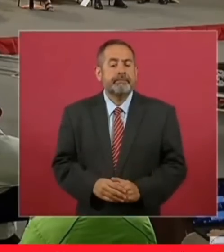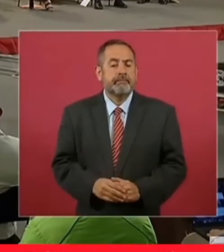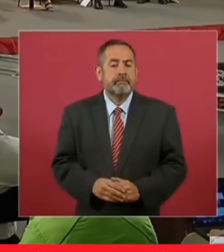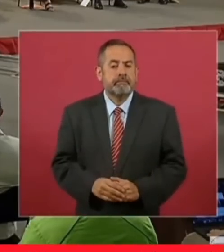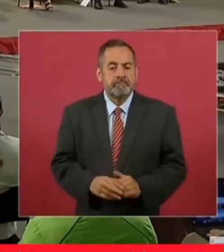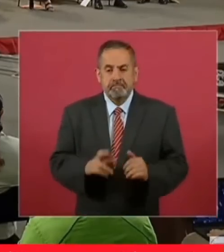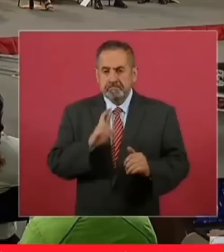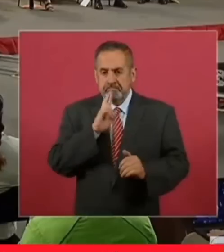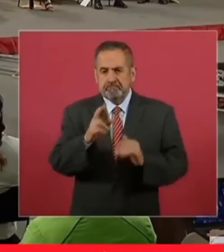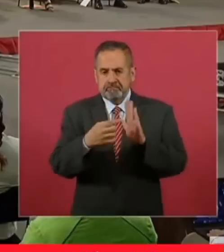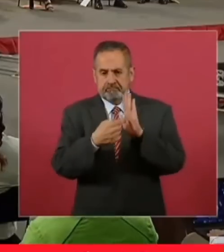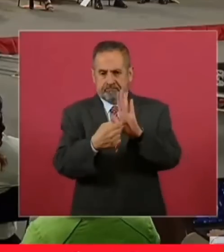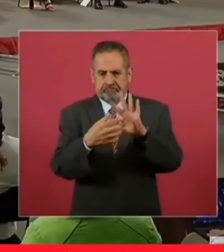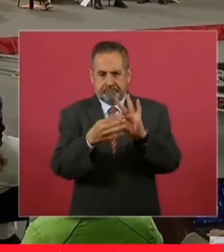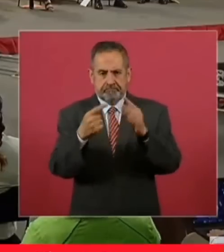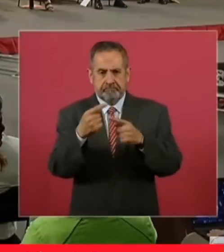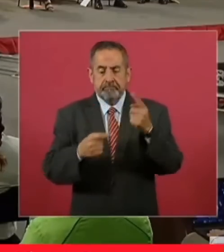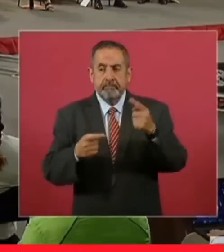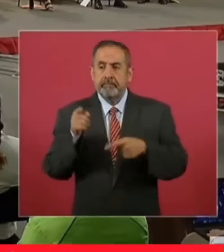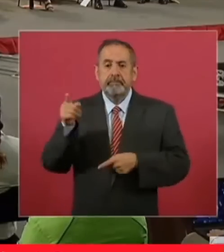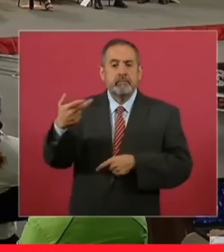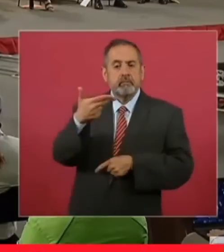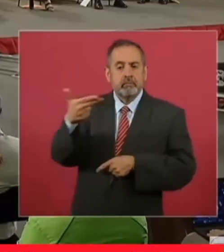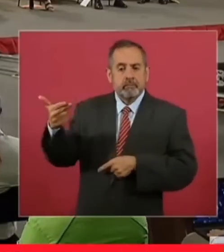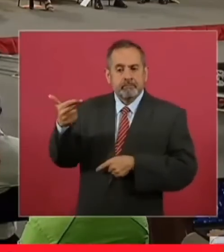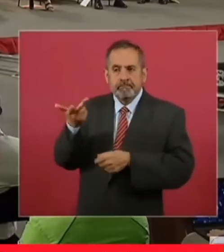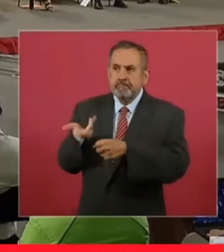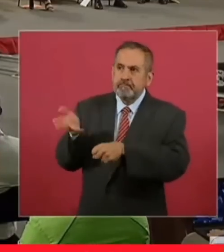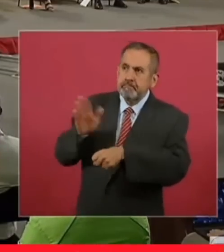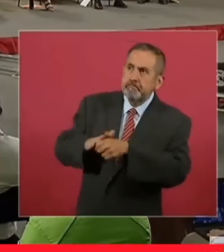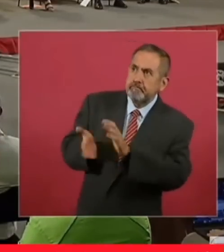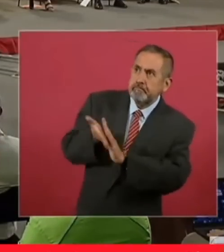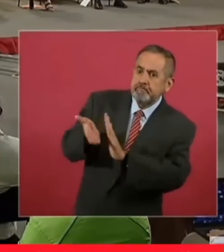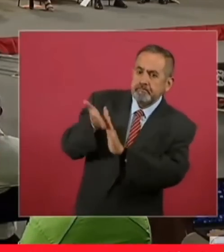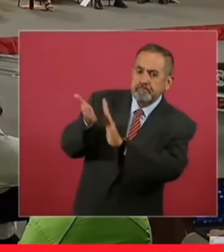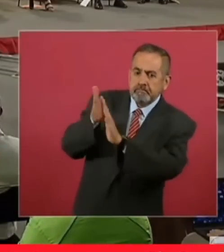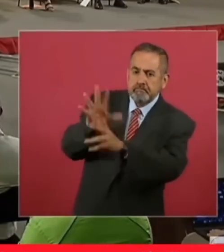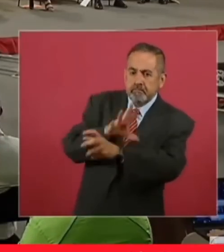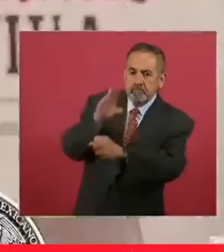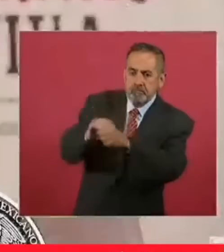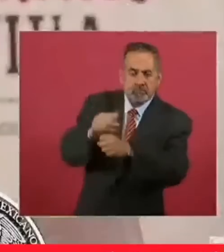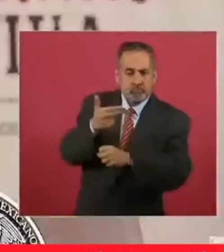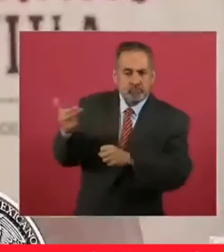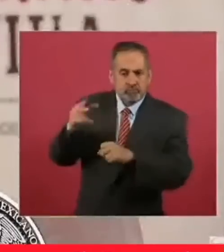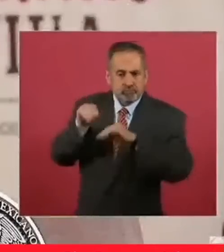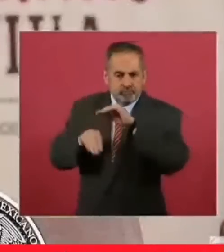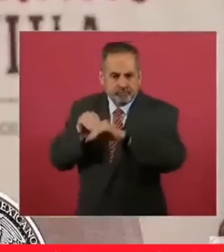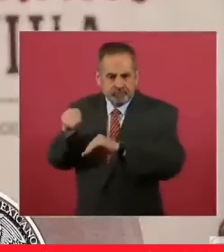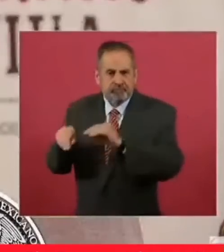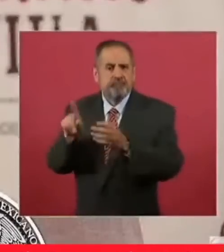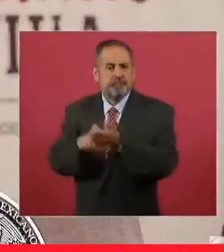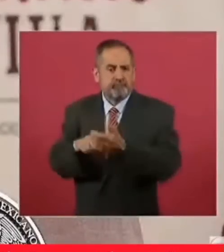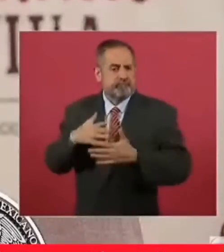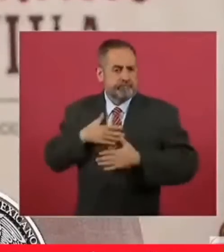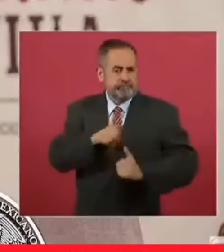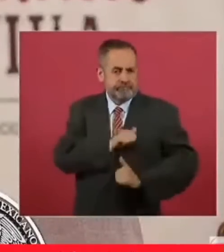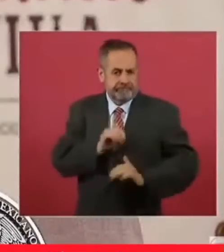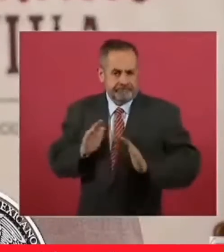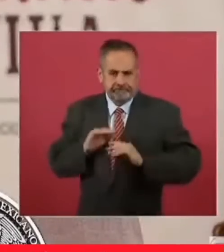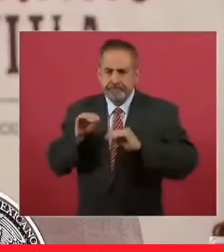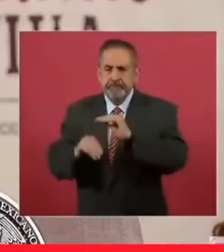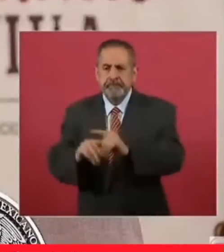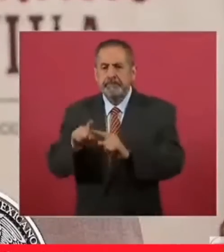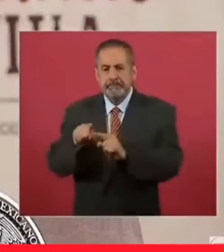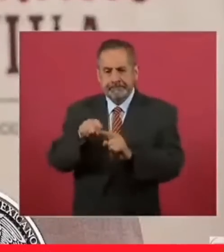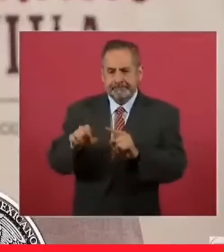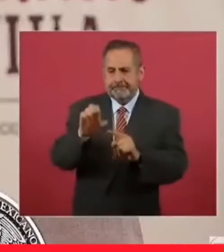Para reportar el avance en la construcción del hotel de SNAC, que la Secretaría de la Defensa Nacional, a través de la Dirección General de Ingenieros, ejecuta en la zona arqueológica